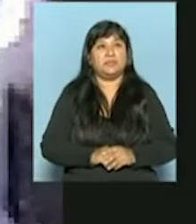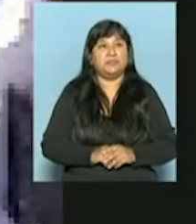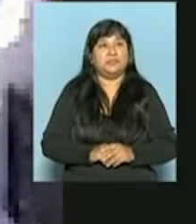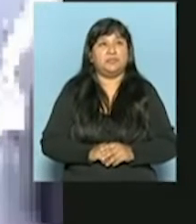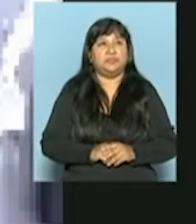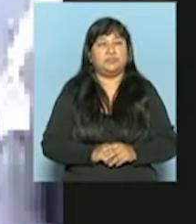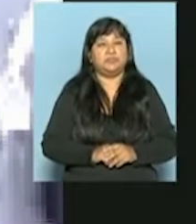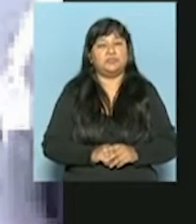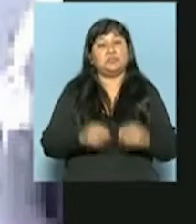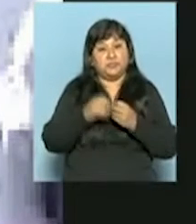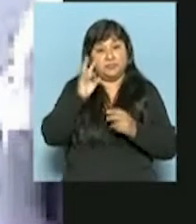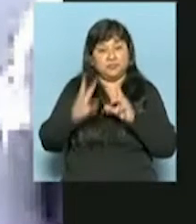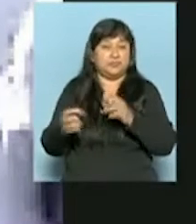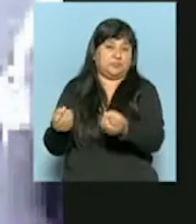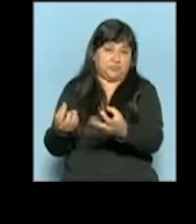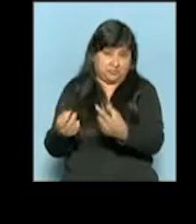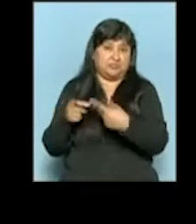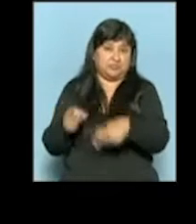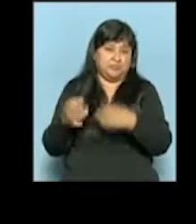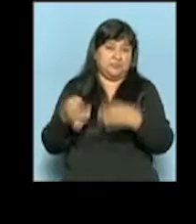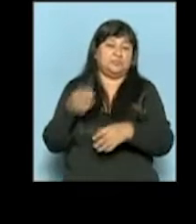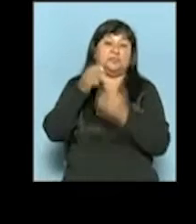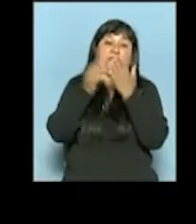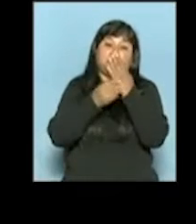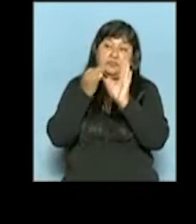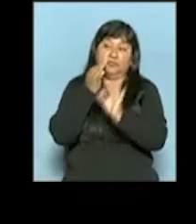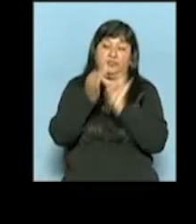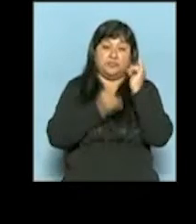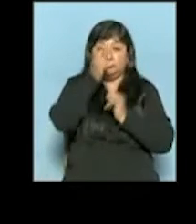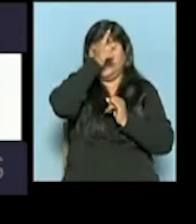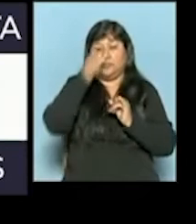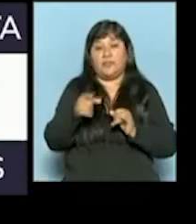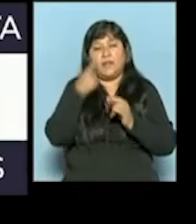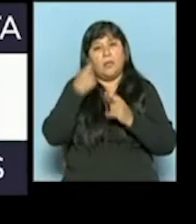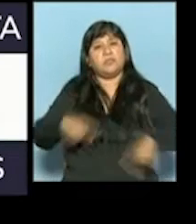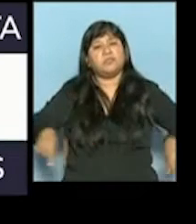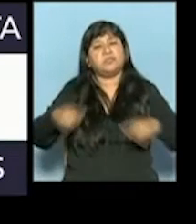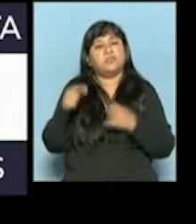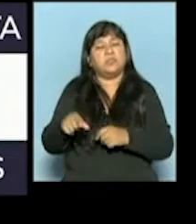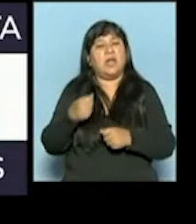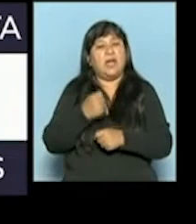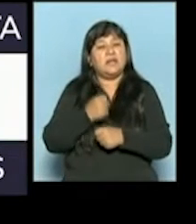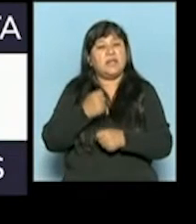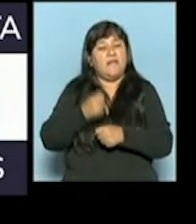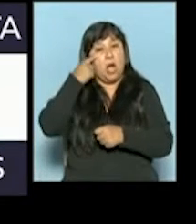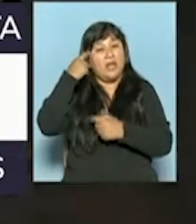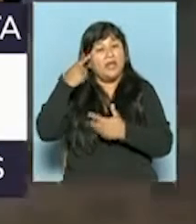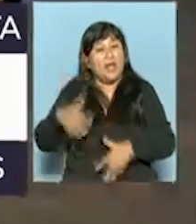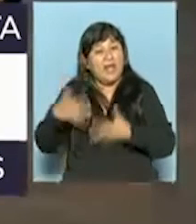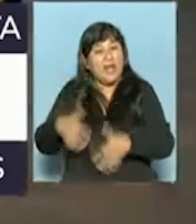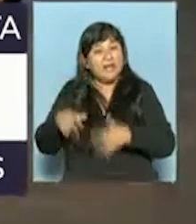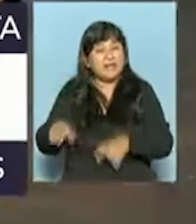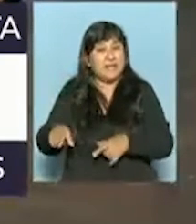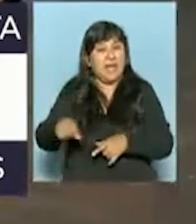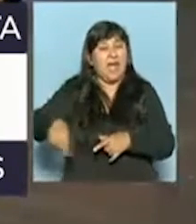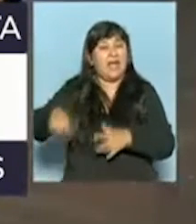Muy bien, escuchábamos allí al ministro haciendo referencia a la tarea que se programó. Hay que decir que es un trabajo de inteligencia realizado por la Brigada